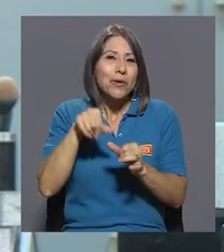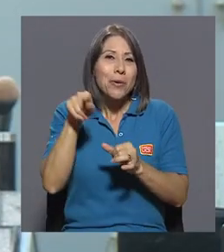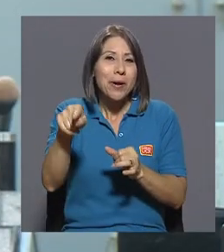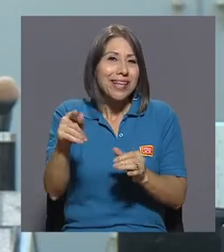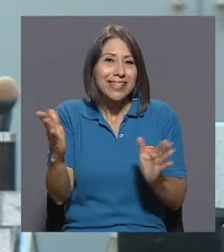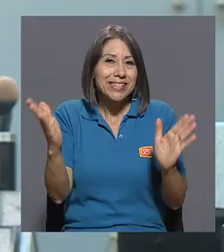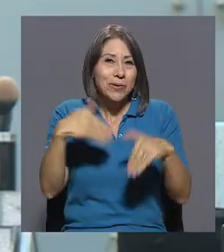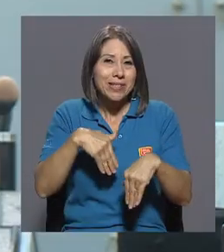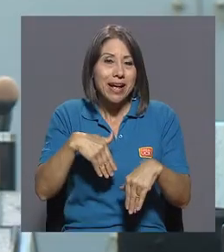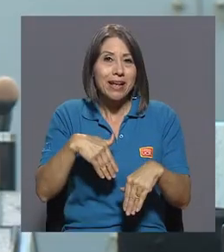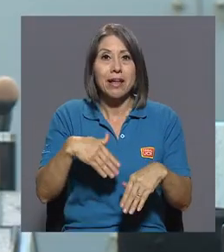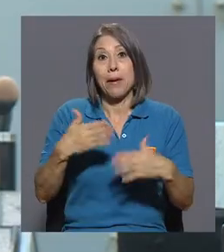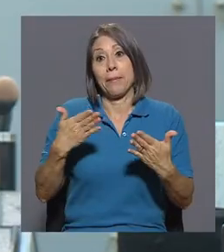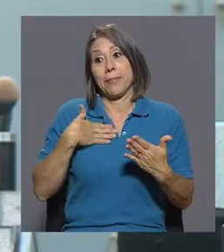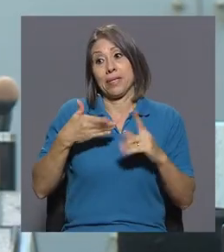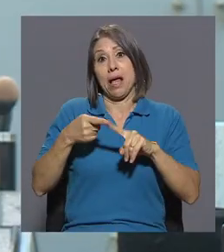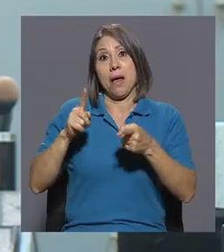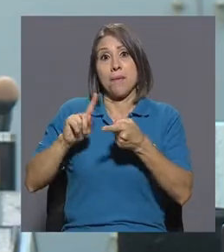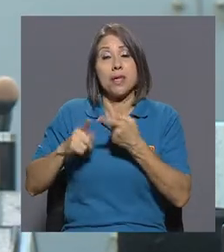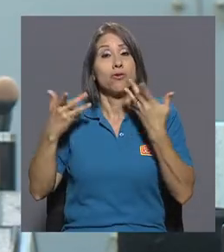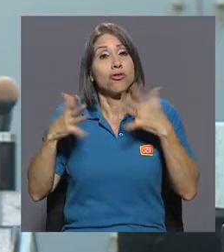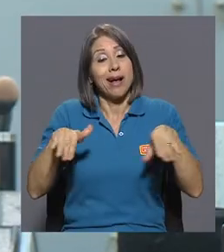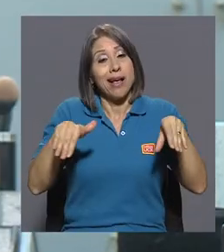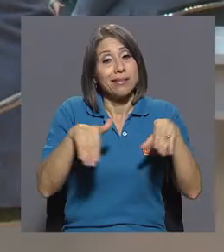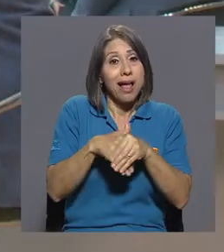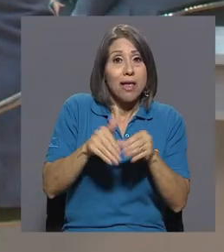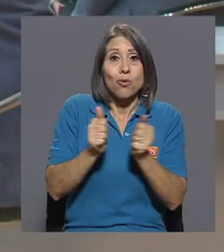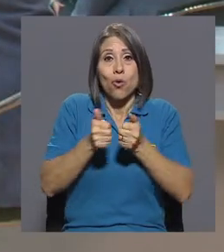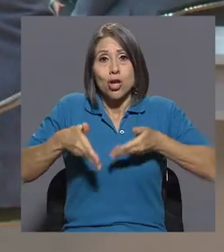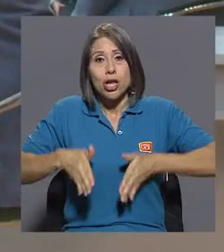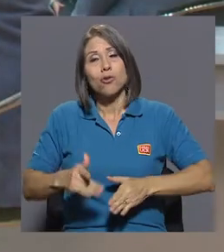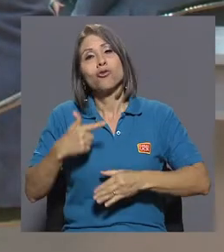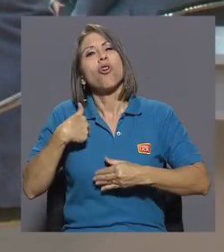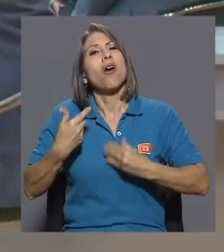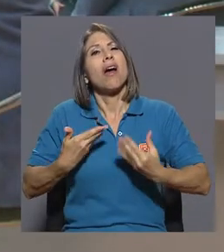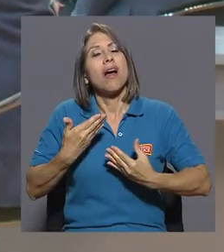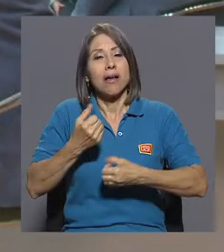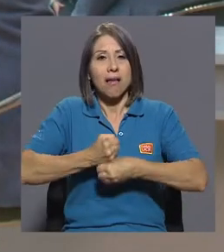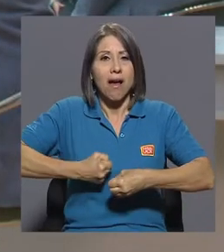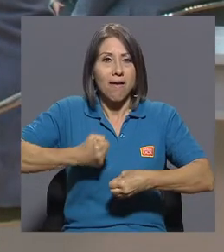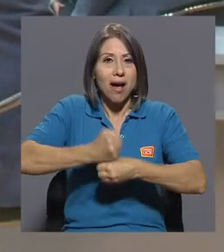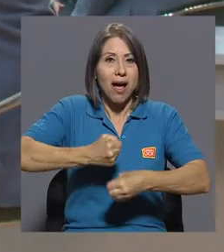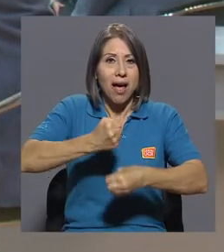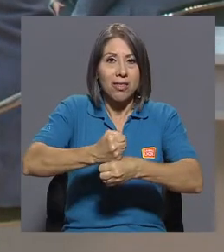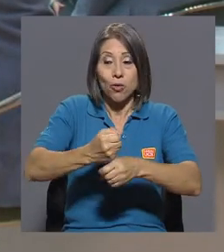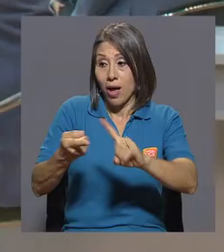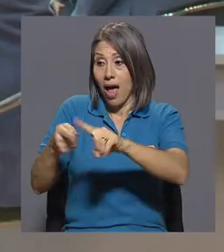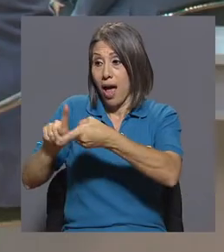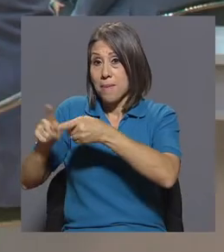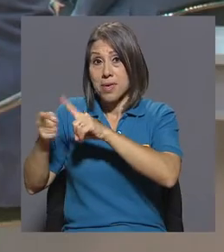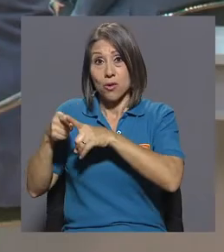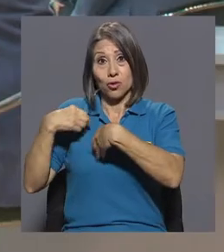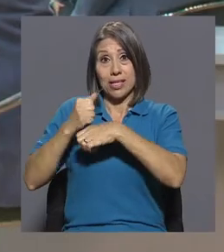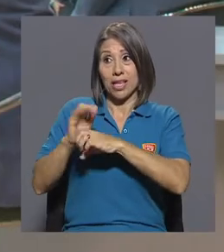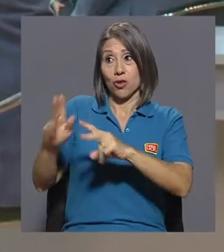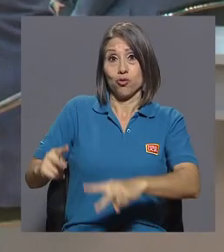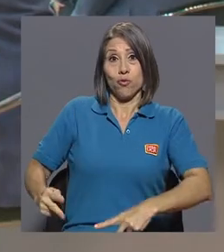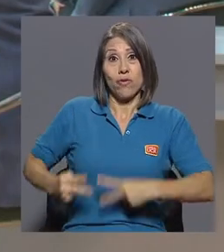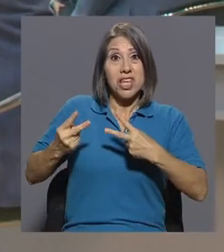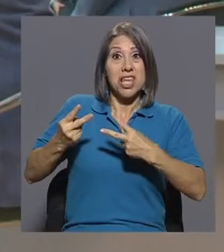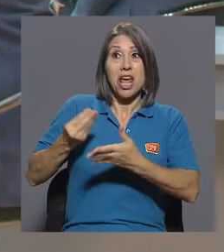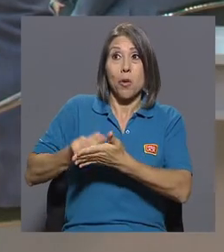amigos estaban casando y teniendo hijos, yo estaba trabajando. Mientras ellos estaban haciendo su vida, comprando casas, yo